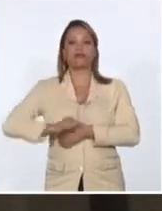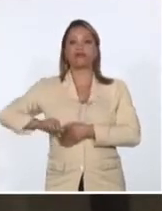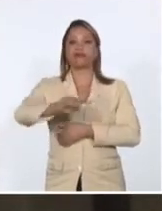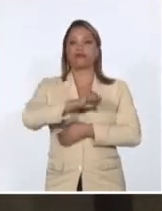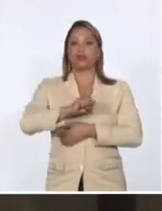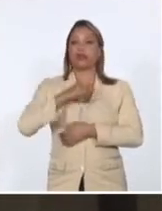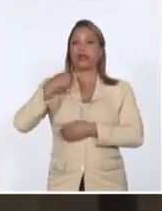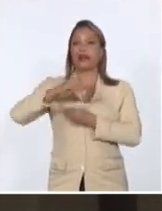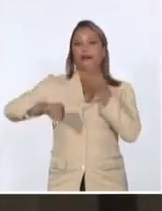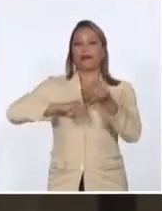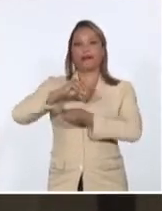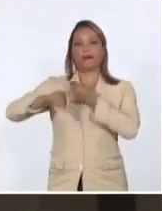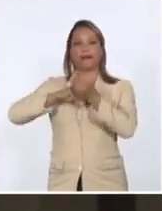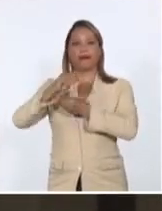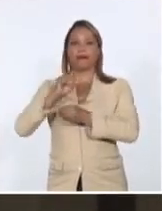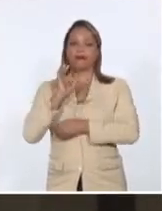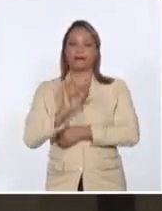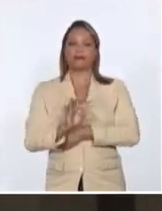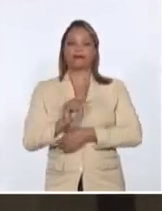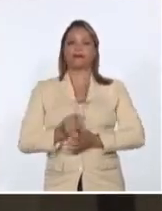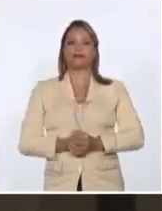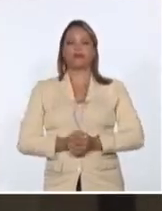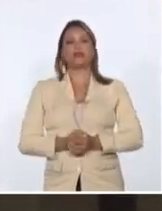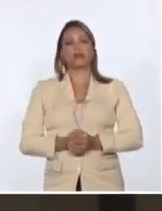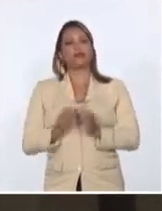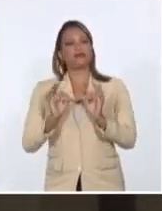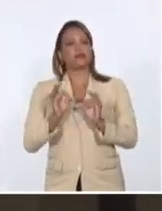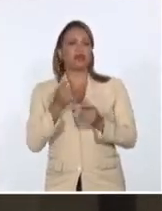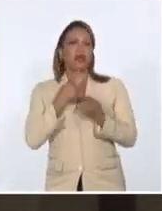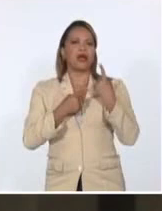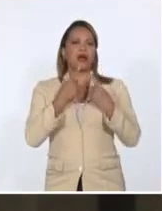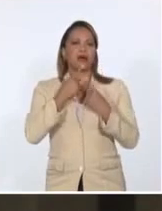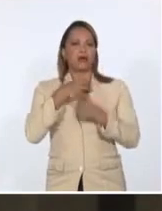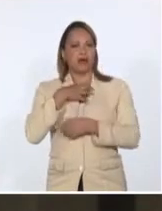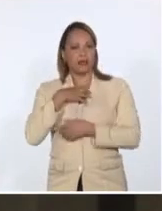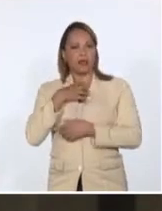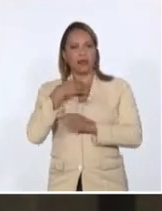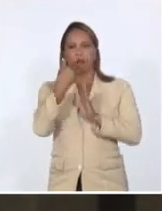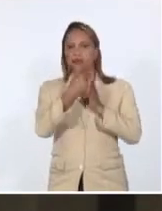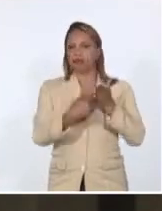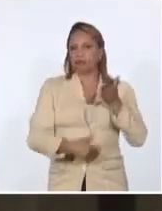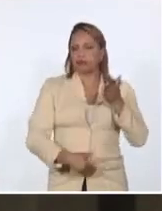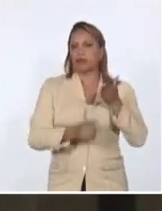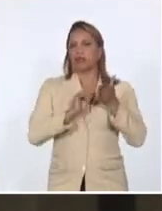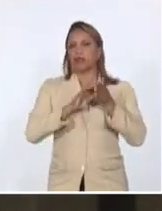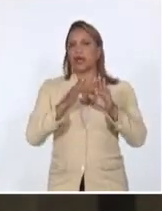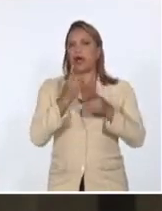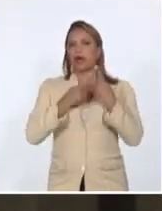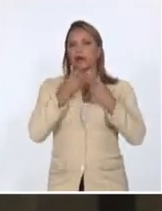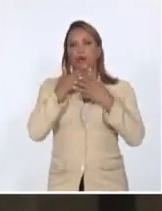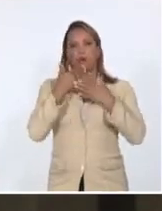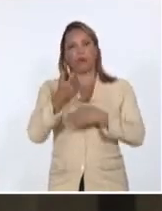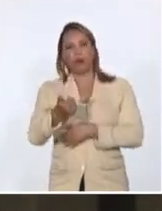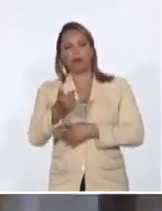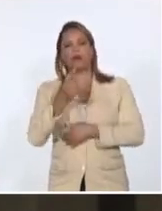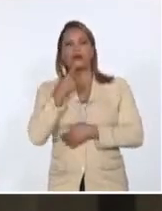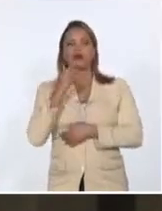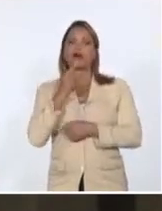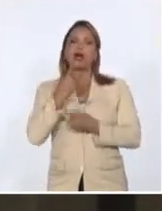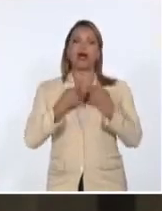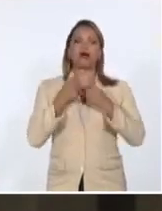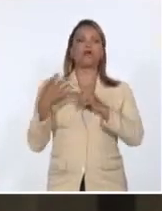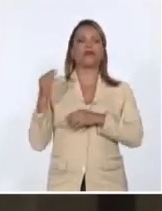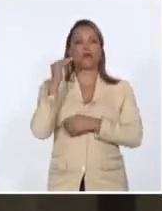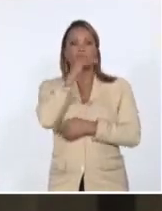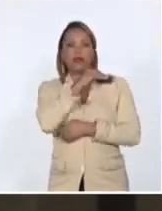constante perfeccionamiento. Y yo creo que además de tener una herramienta robusta, es una herramienta moderna, es una herramienta